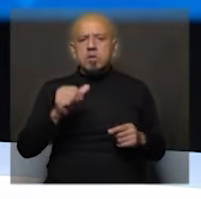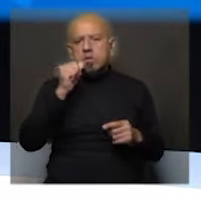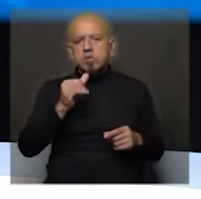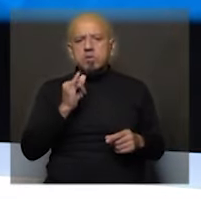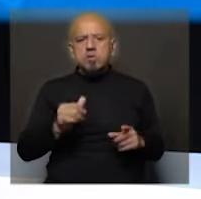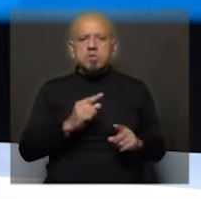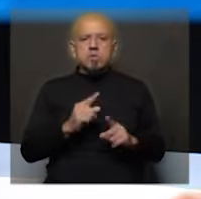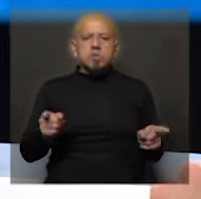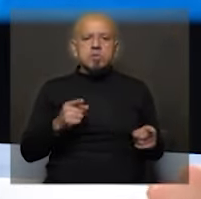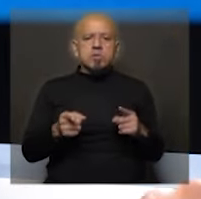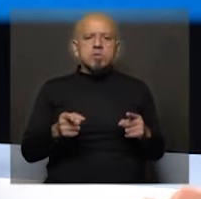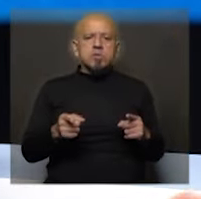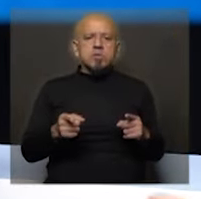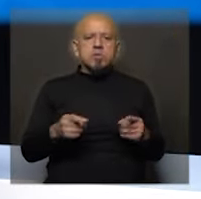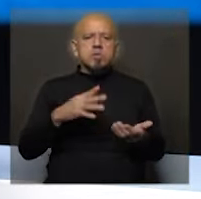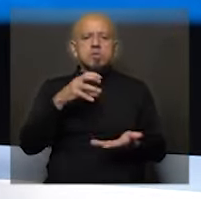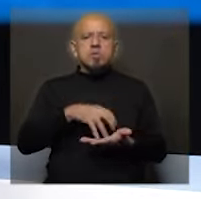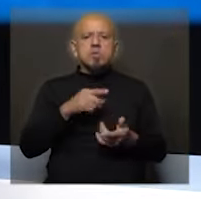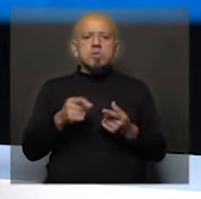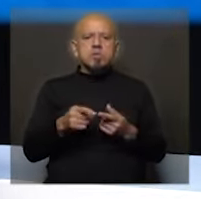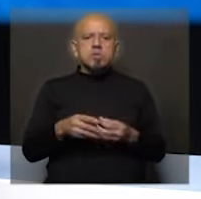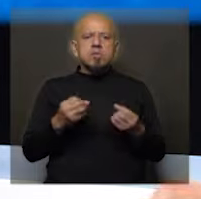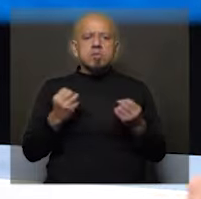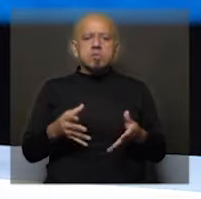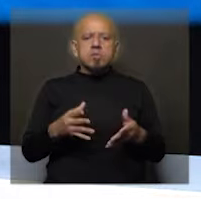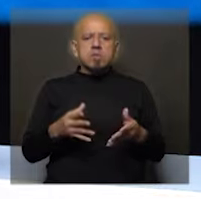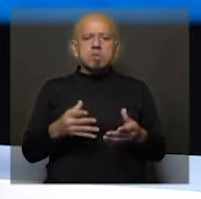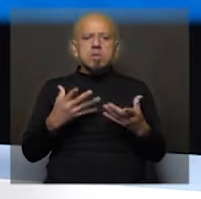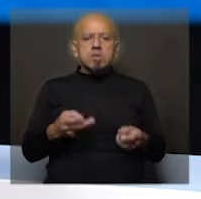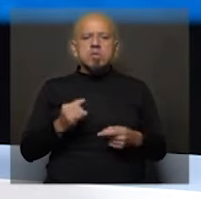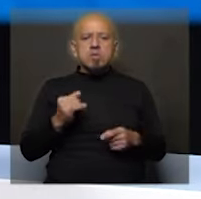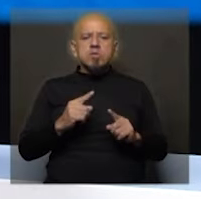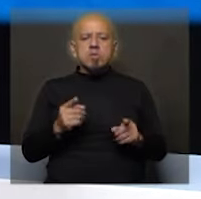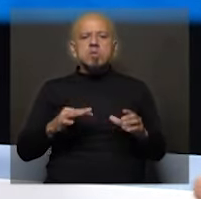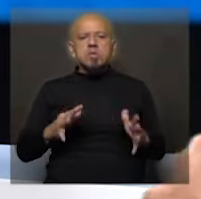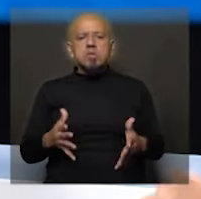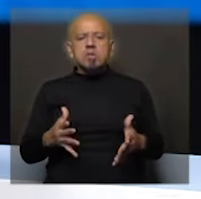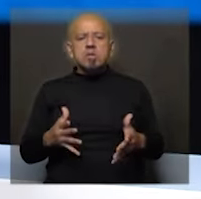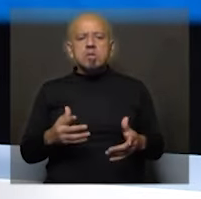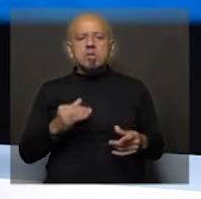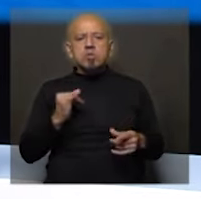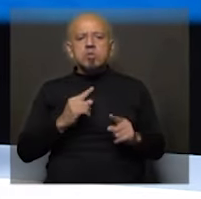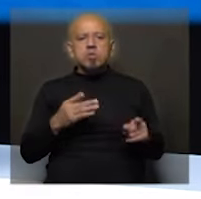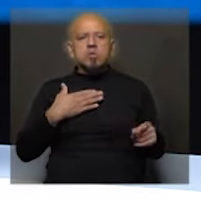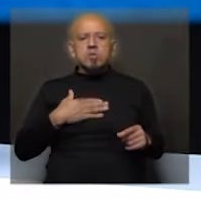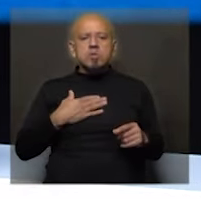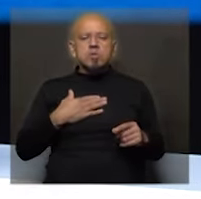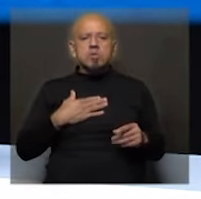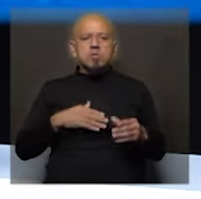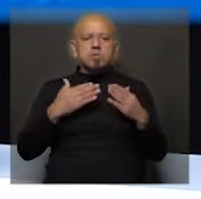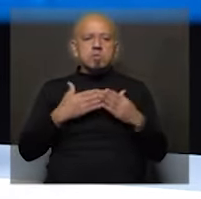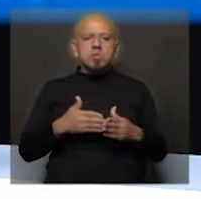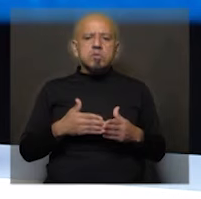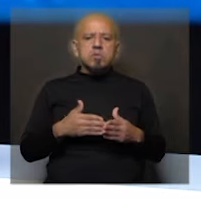si había estado en ese lugar eh porque quería o porque no quería De qué manera dio el consentimiento no preguntas que